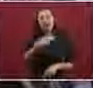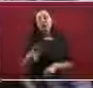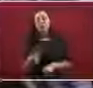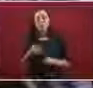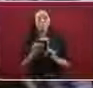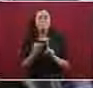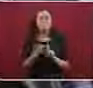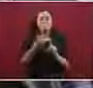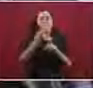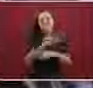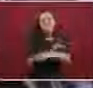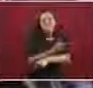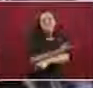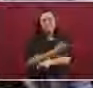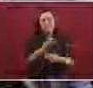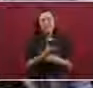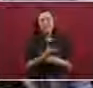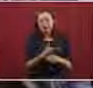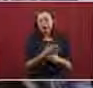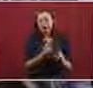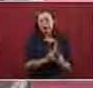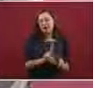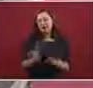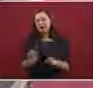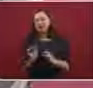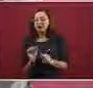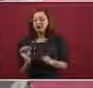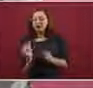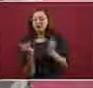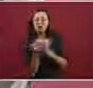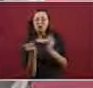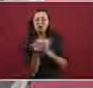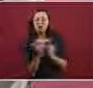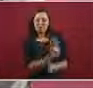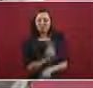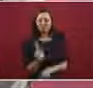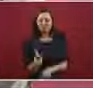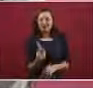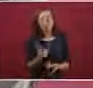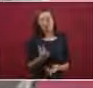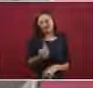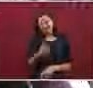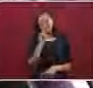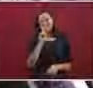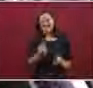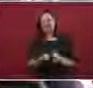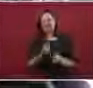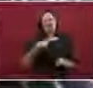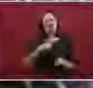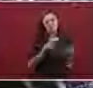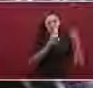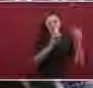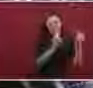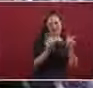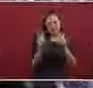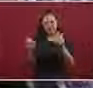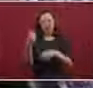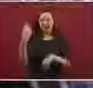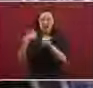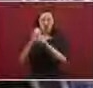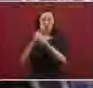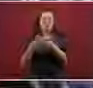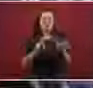el gobierno que usted encabeza prende las alertas. En 1973, George Walter